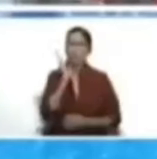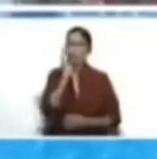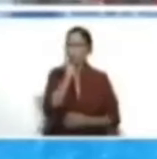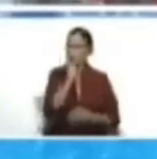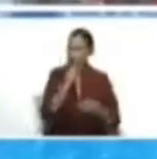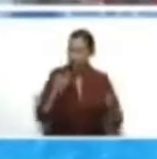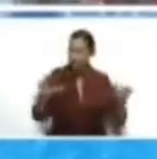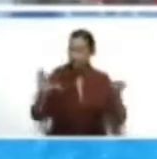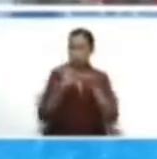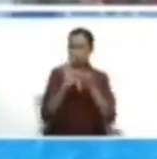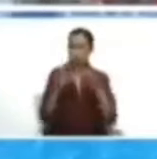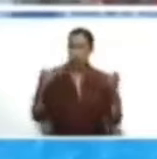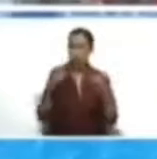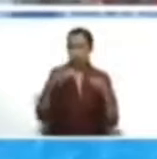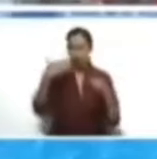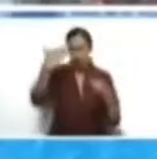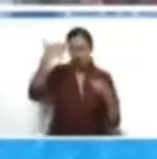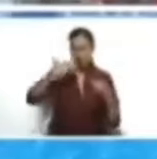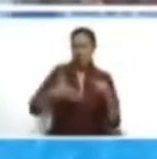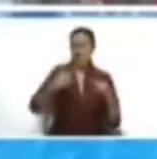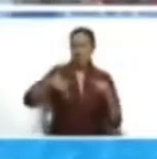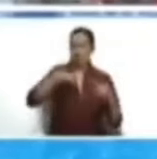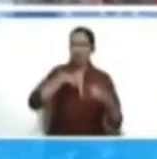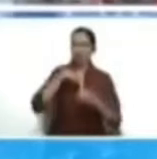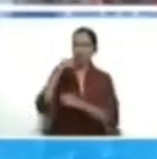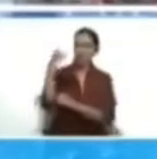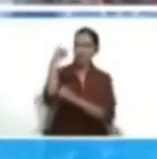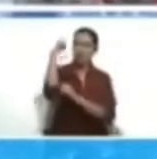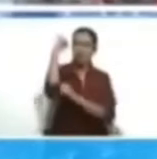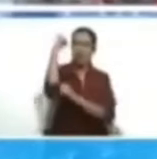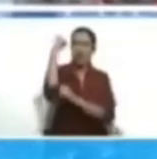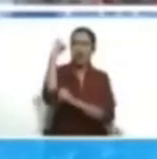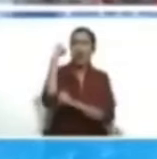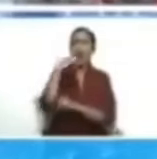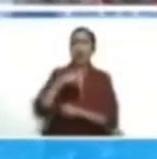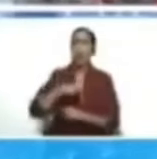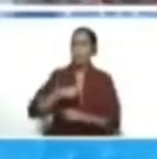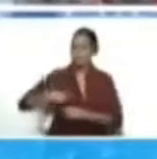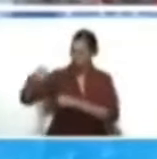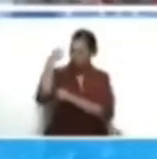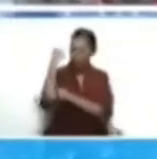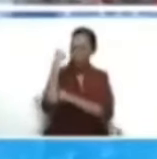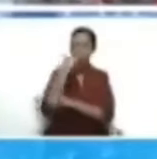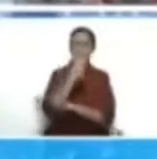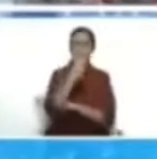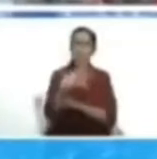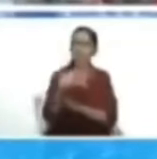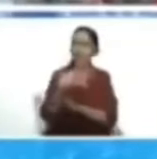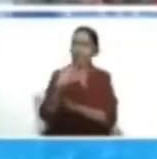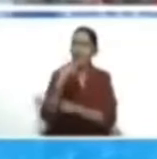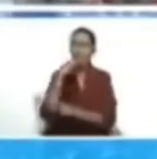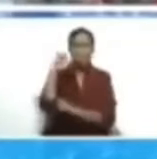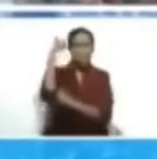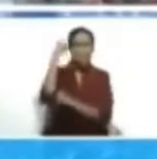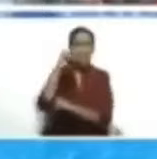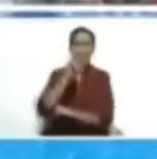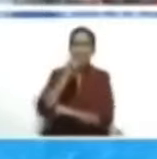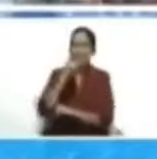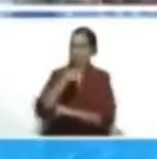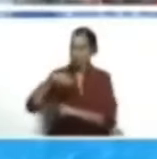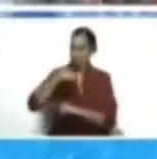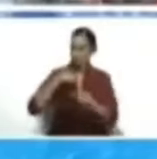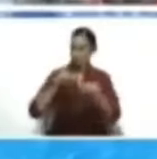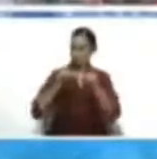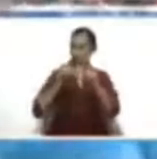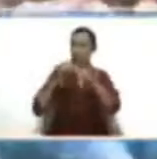Que el equipo gana y vamos a ganar. Por las buenas o por las malas, vamos a ganar,